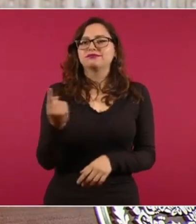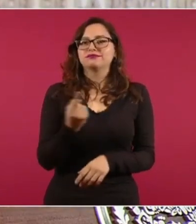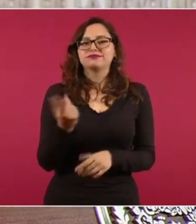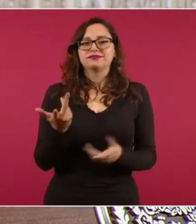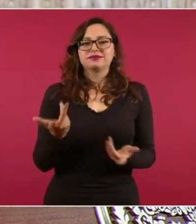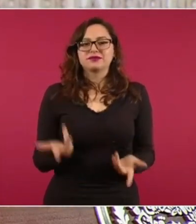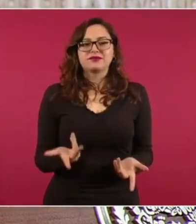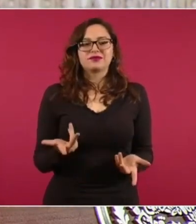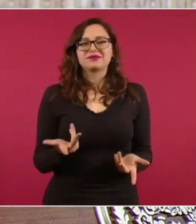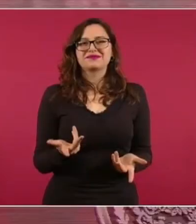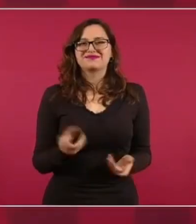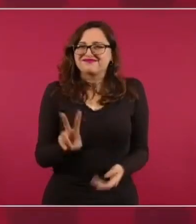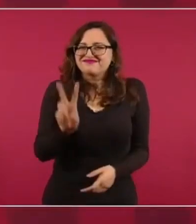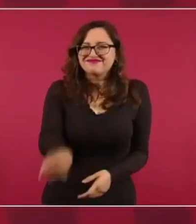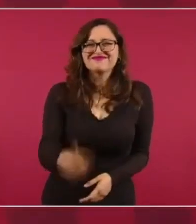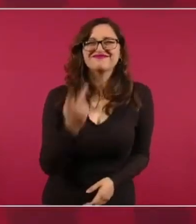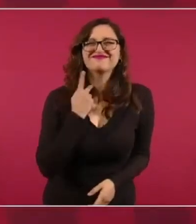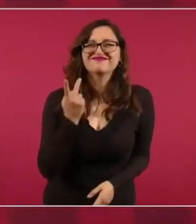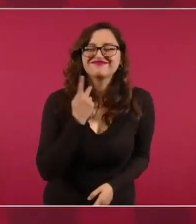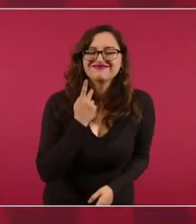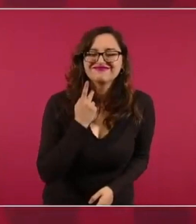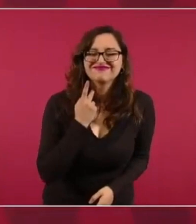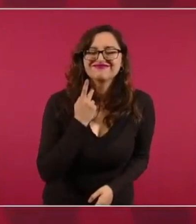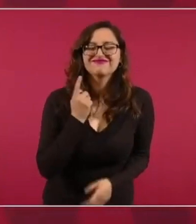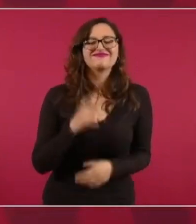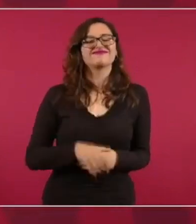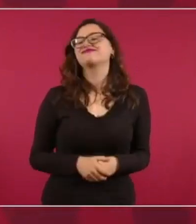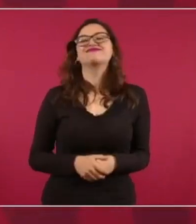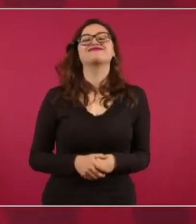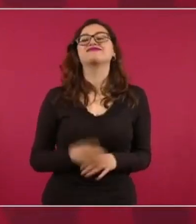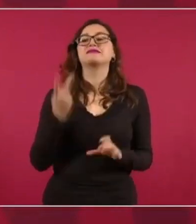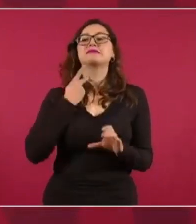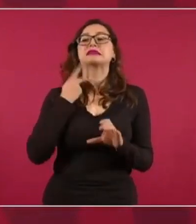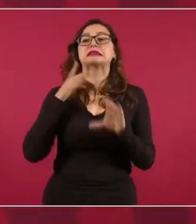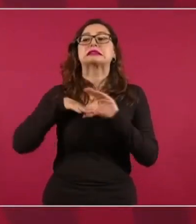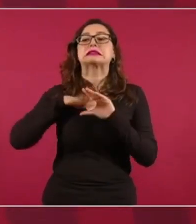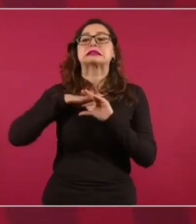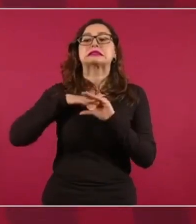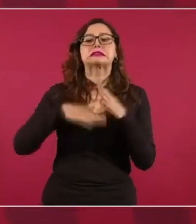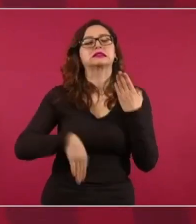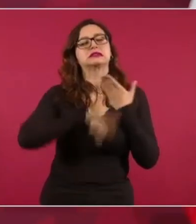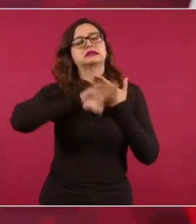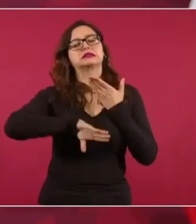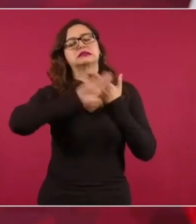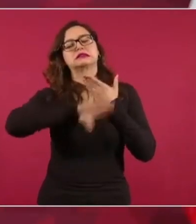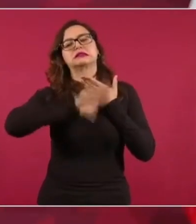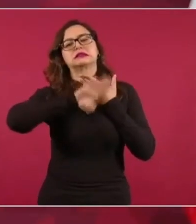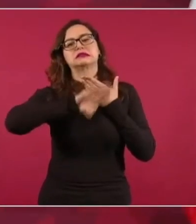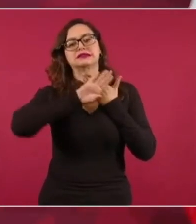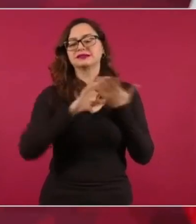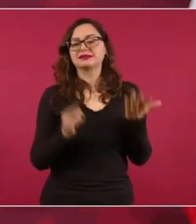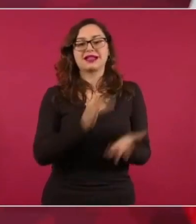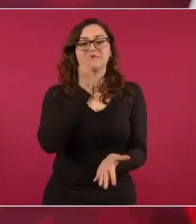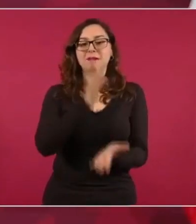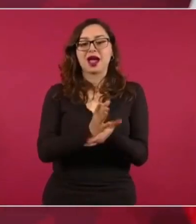puedo decir político, por eso digo politiquero,